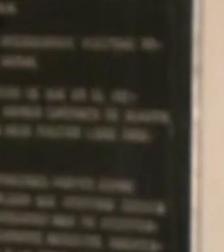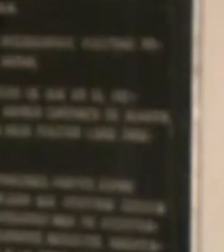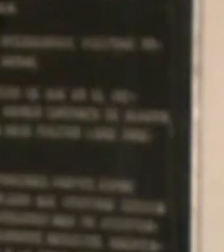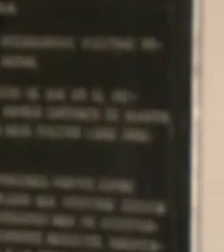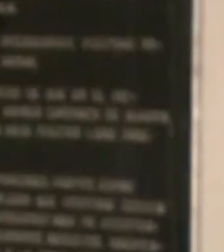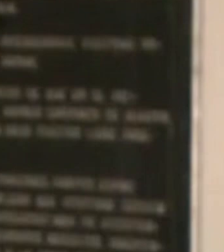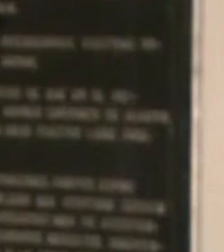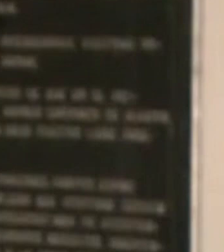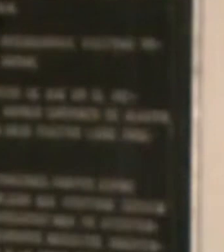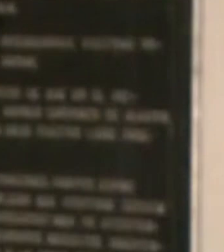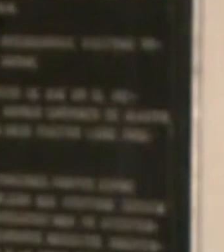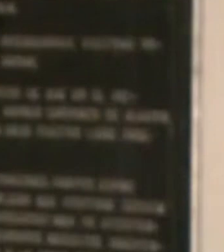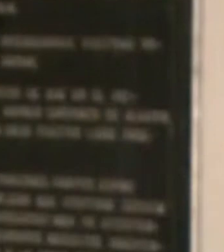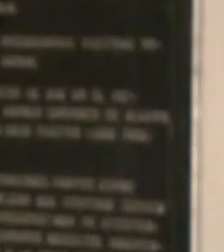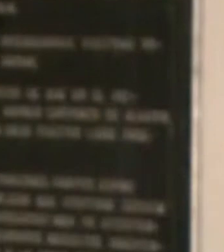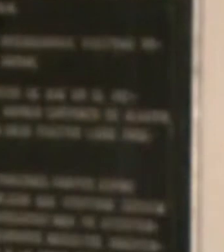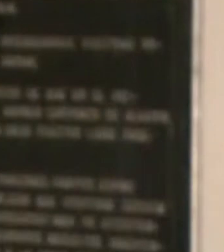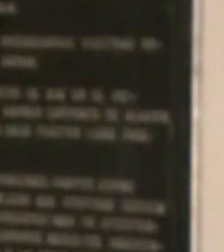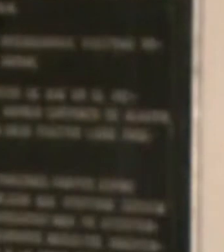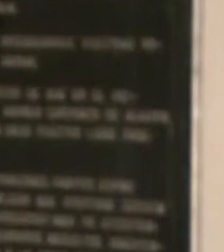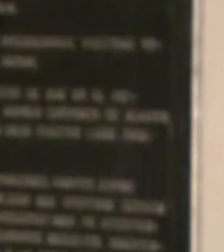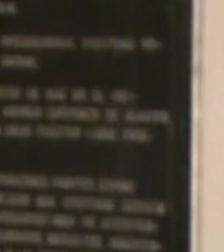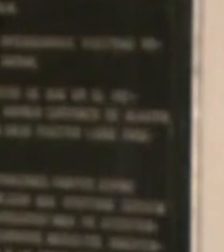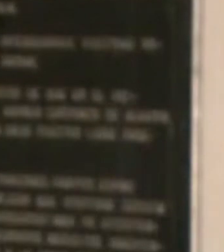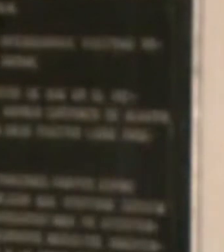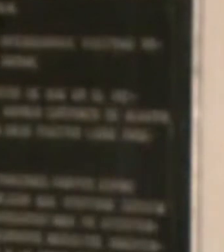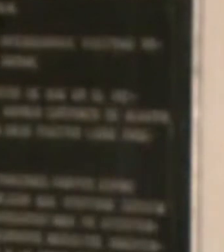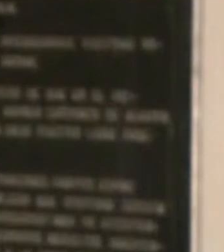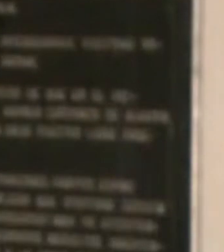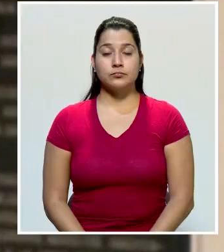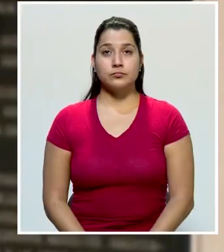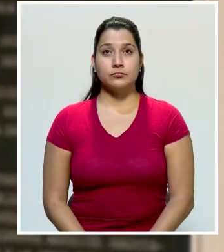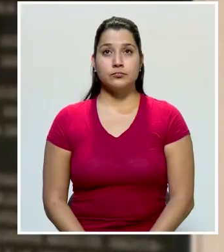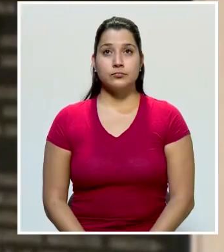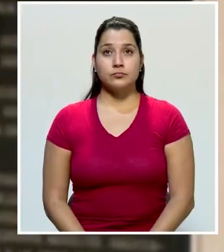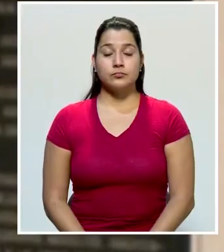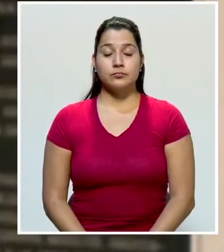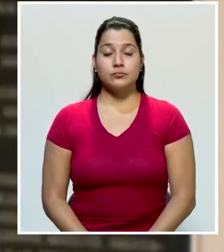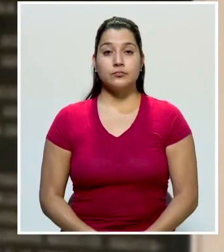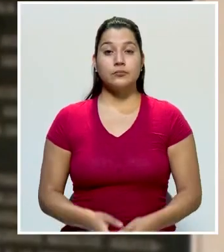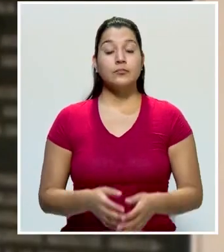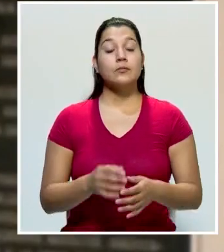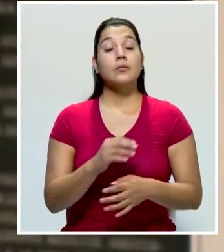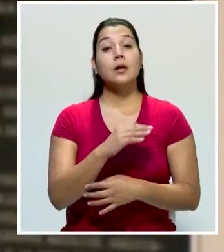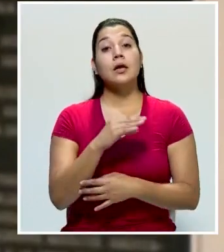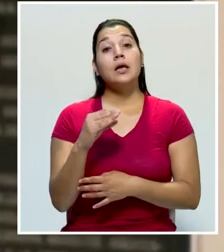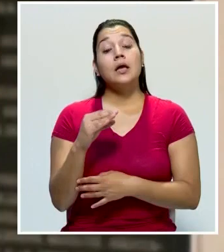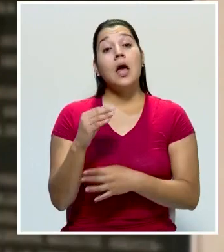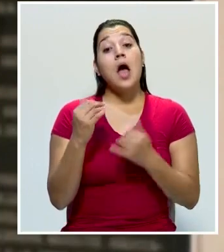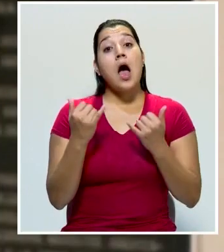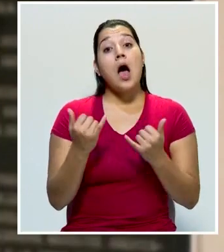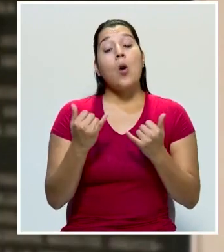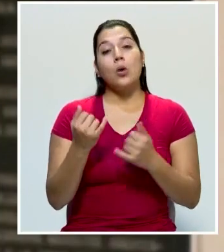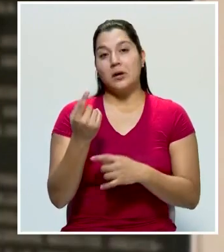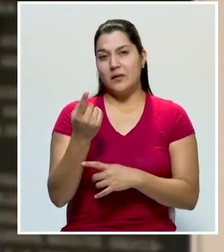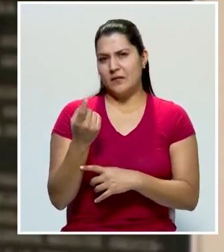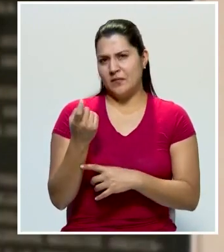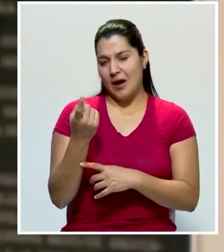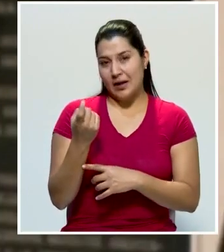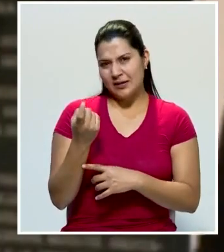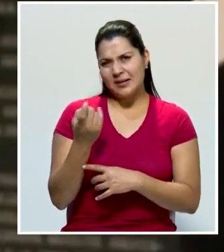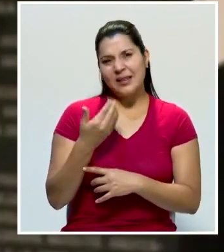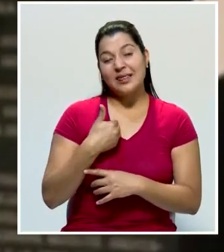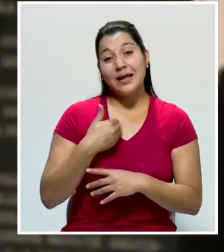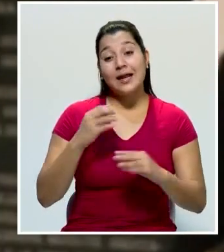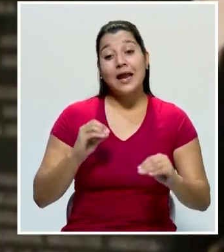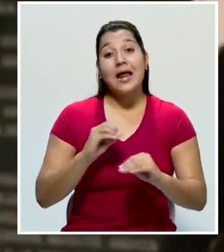de ruta en relación a el dinero que está recibiendo el Ejecutivo. Nos queda debiendo en ser claro